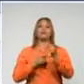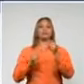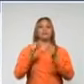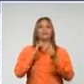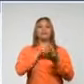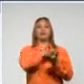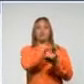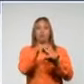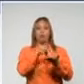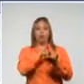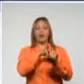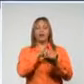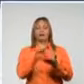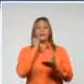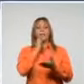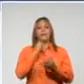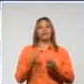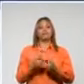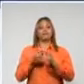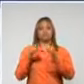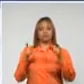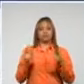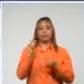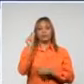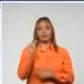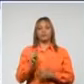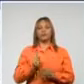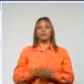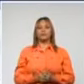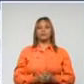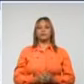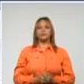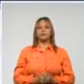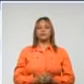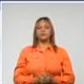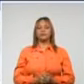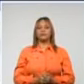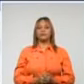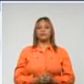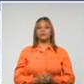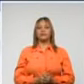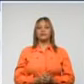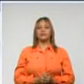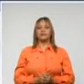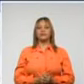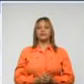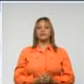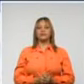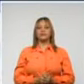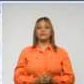mayor intensidad. De un dato que pudimos